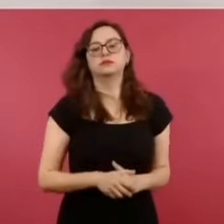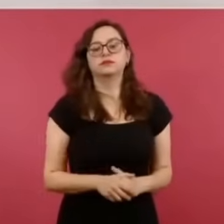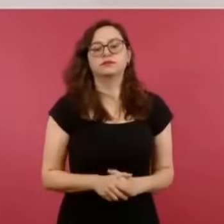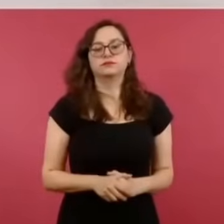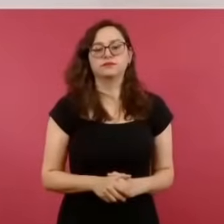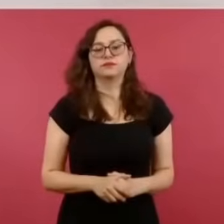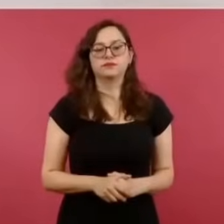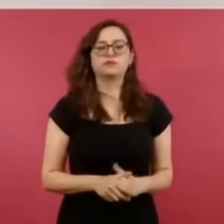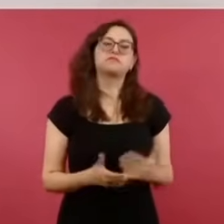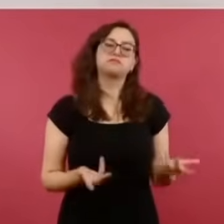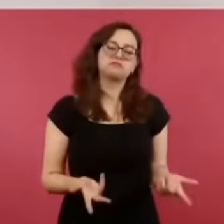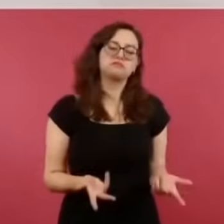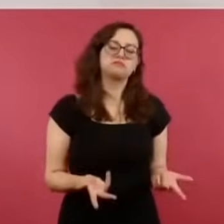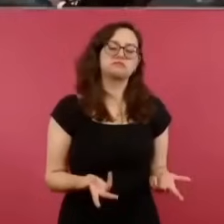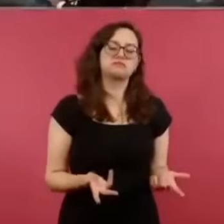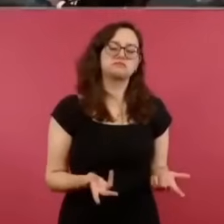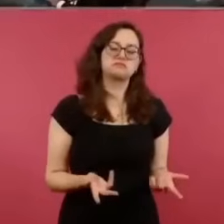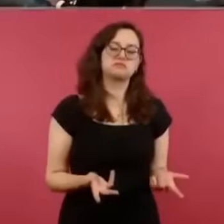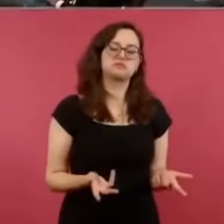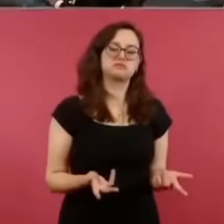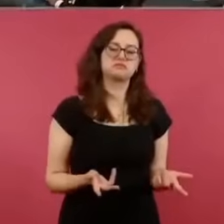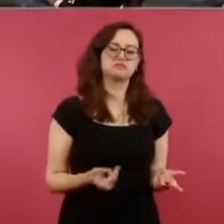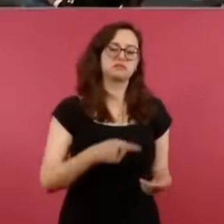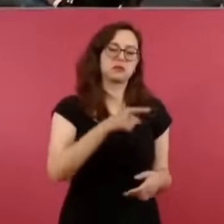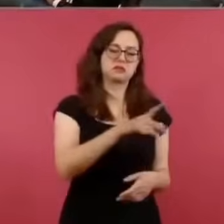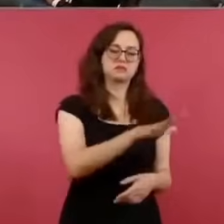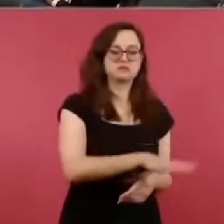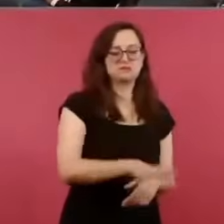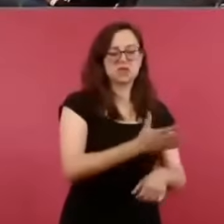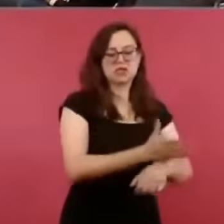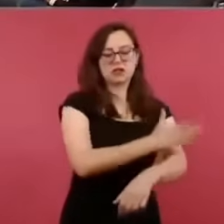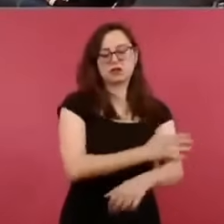o de Tampico, como se quiera ver.